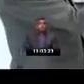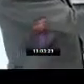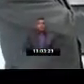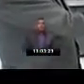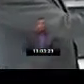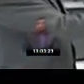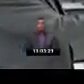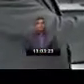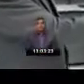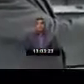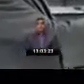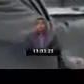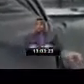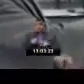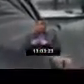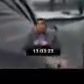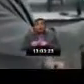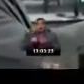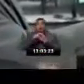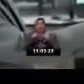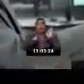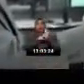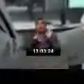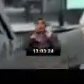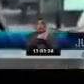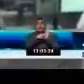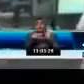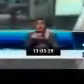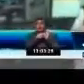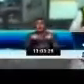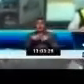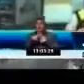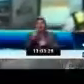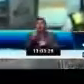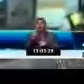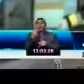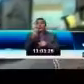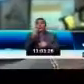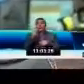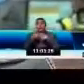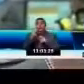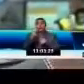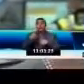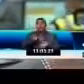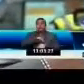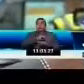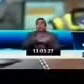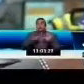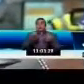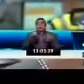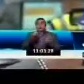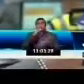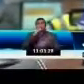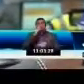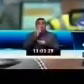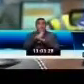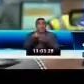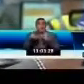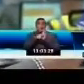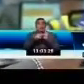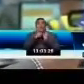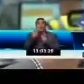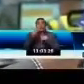al dejar de la normativa legal de estar vigente a partir del 12, porque hasta el 12 estaríamos con este paraguas legal, a partir